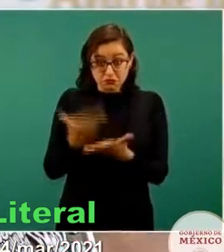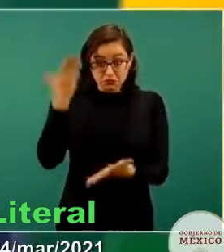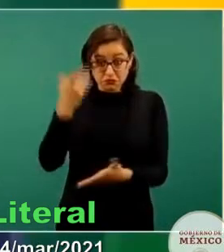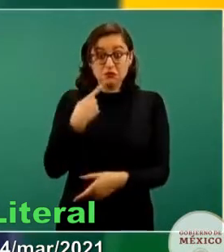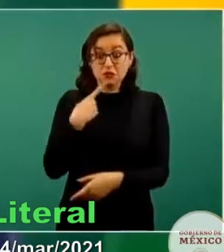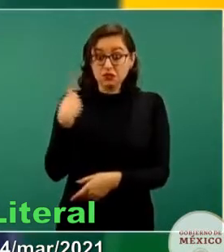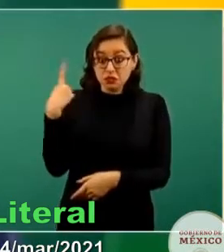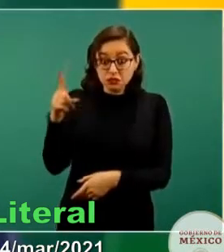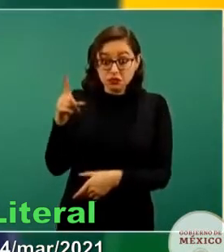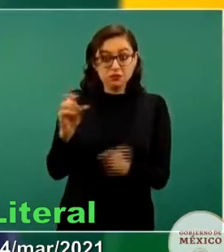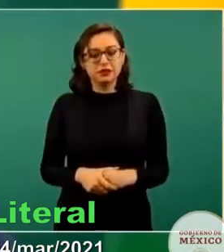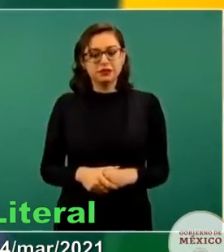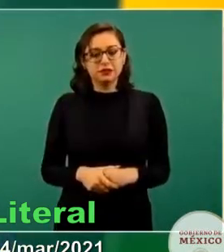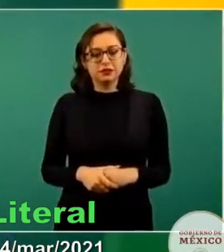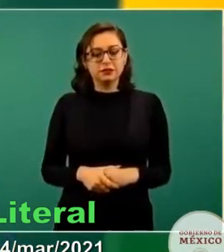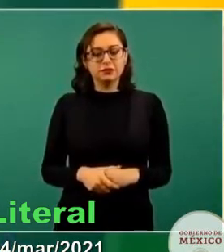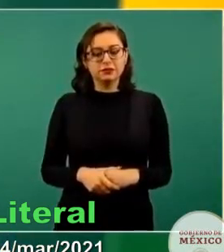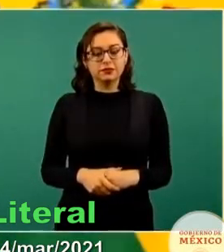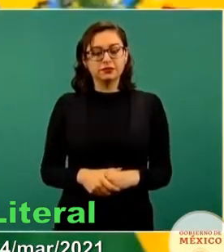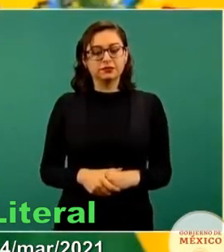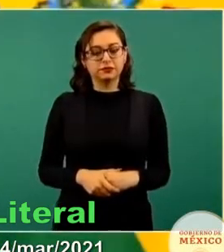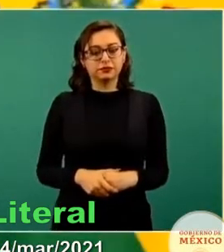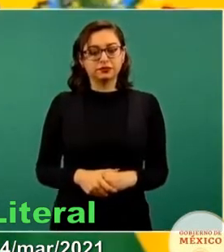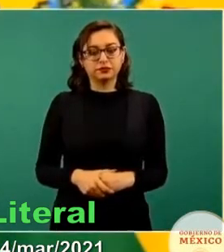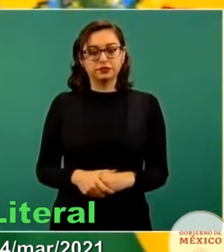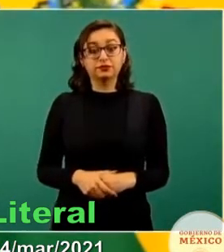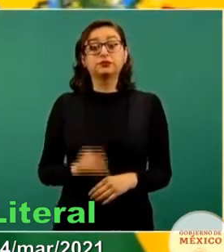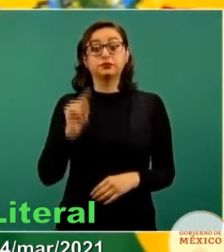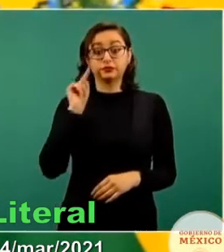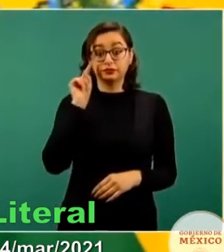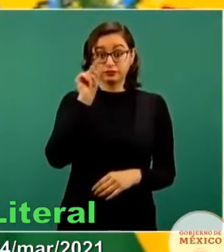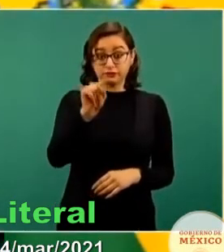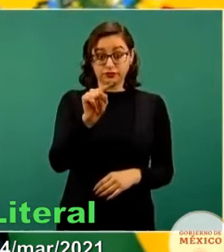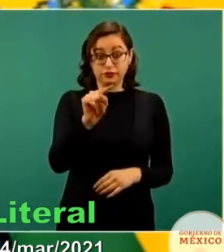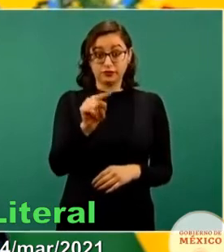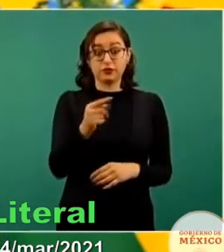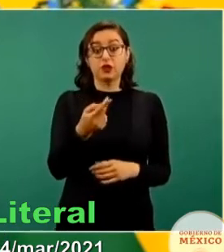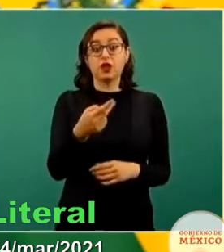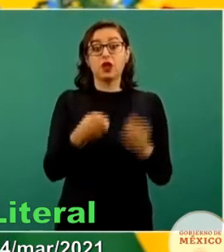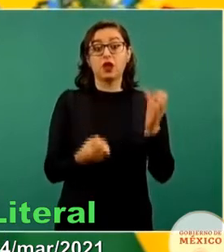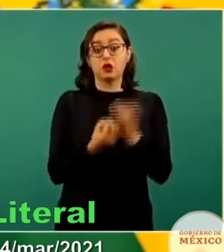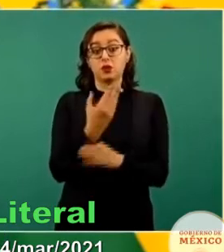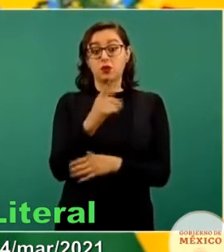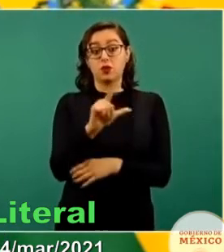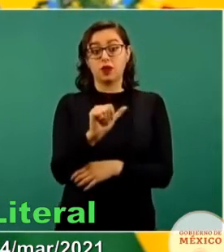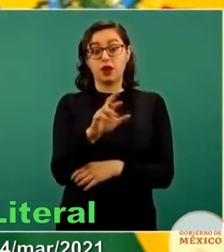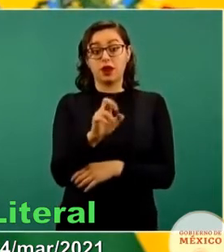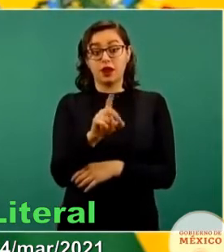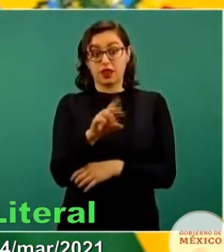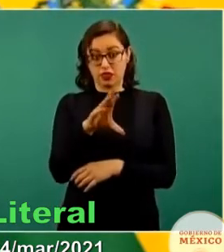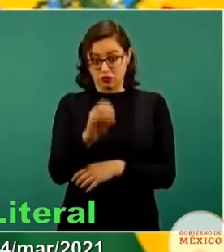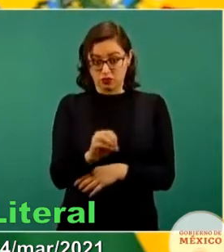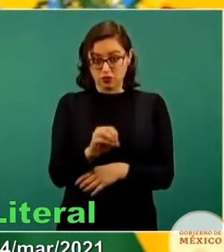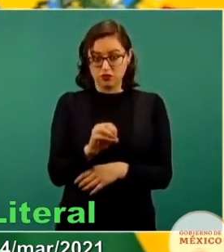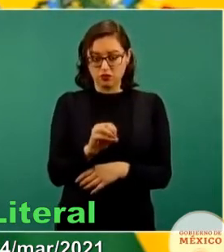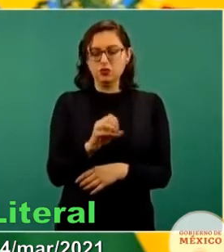En el caso de Laredo, de Nuevo Laredo, ¿sí?, está en una